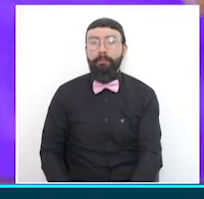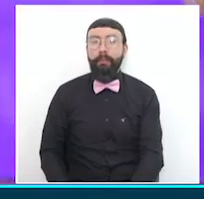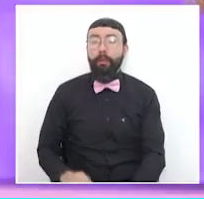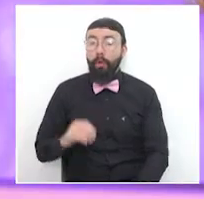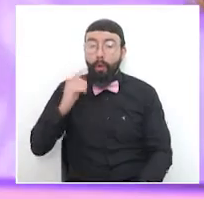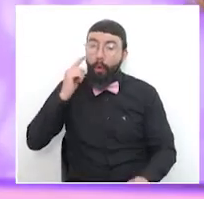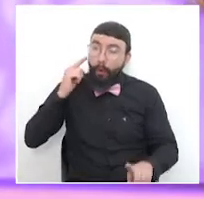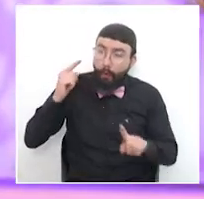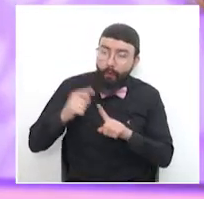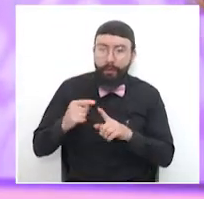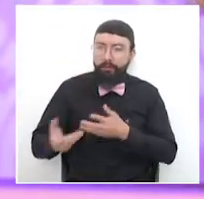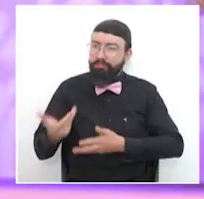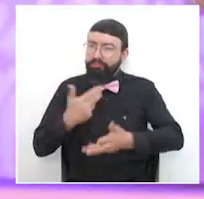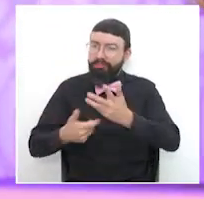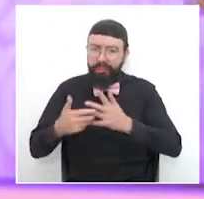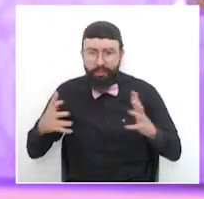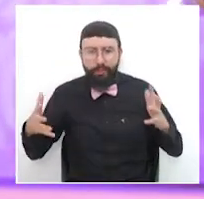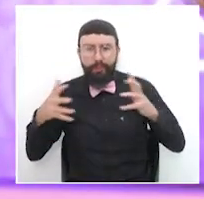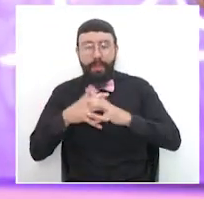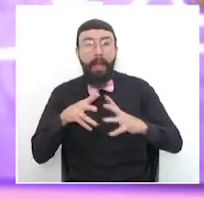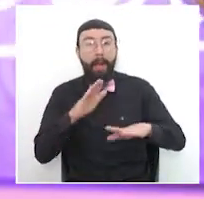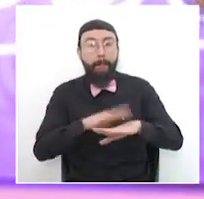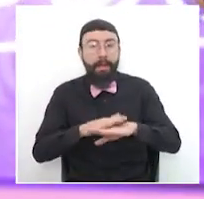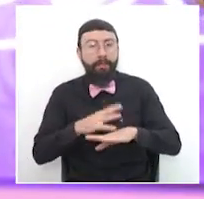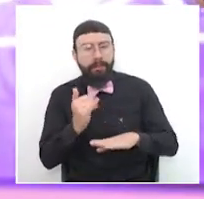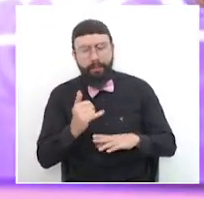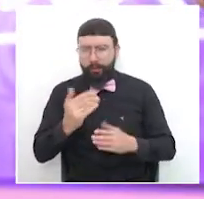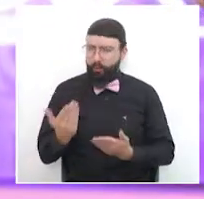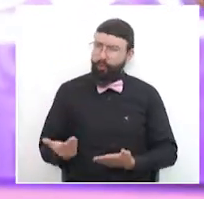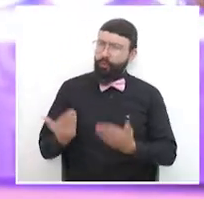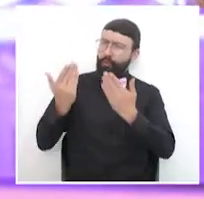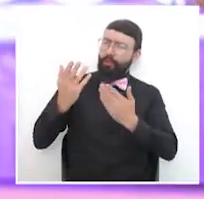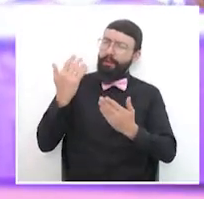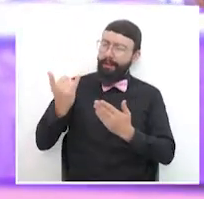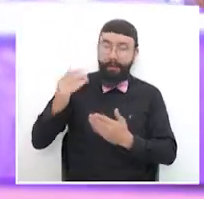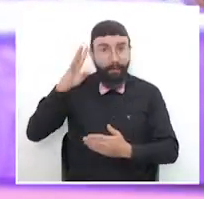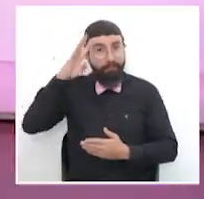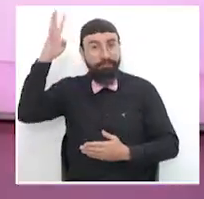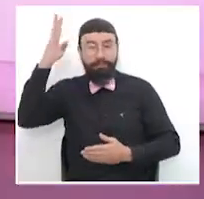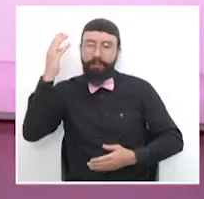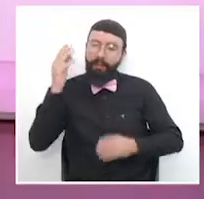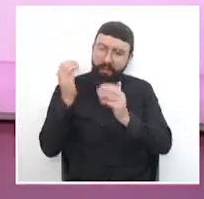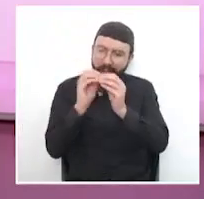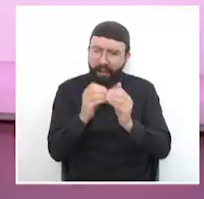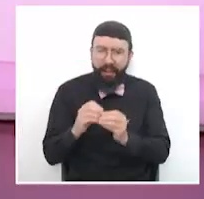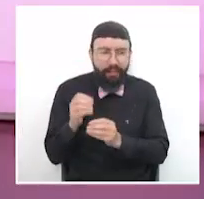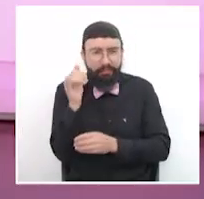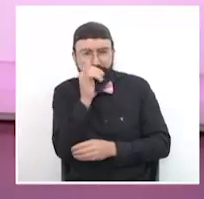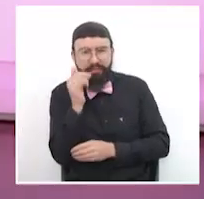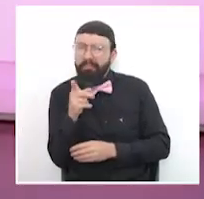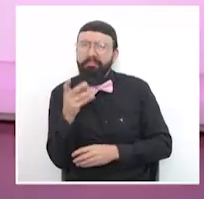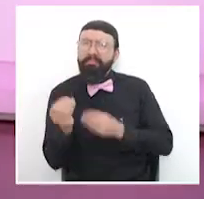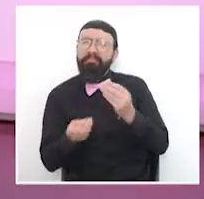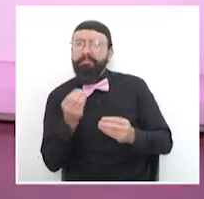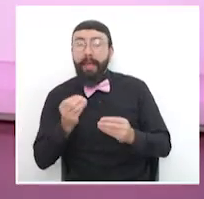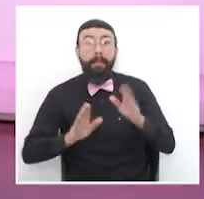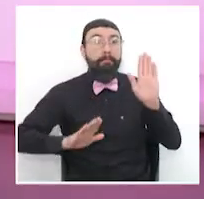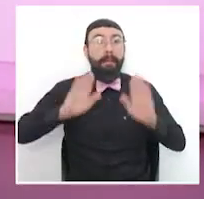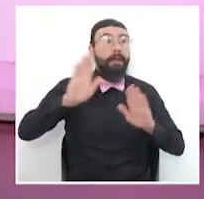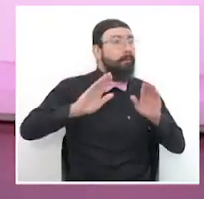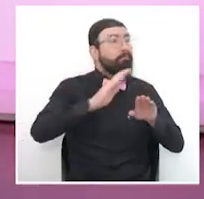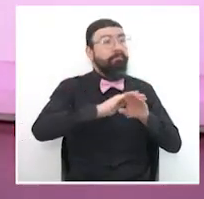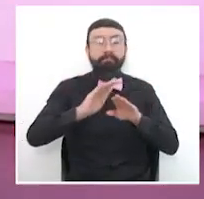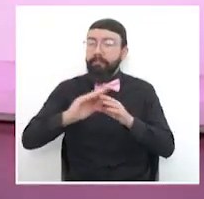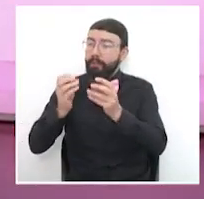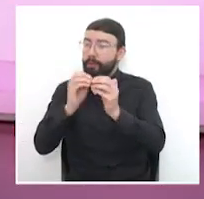integración regional que permita el reconocimiento del talento y el ingenio a través del arte creativo, se está realizando un concurso para la creación